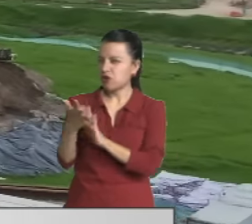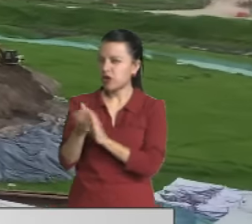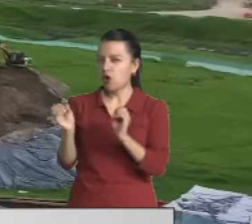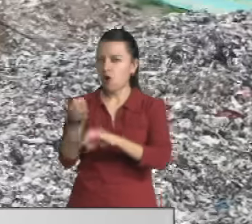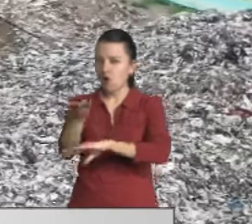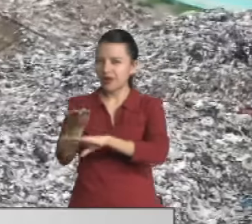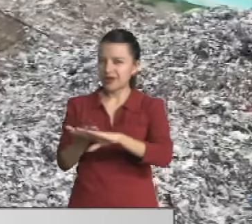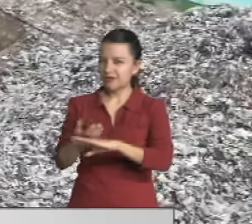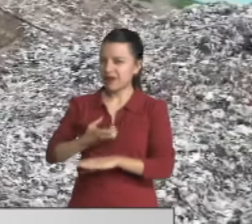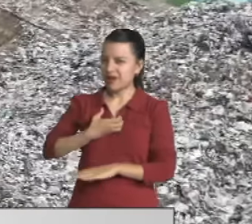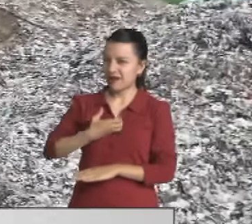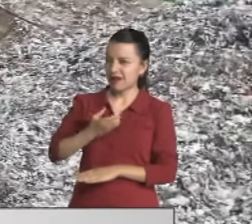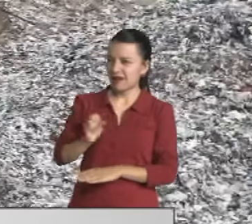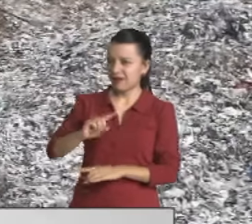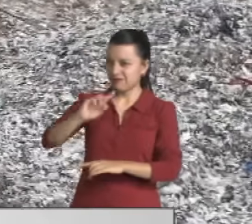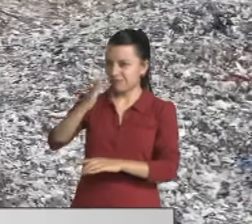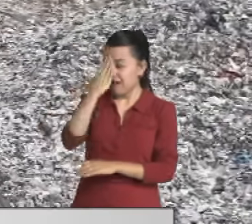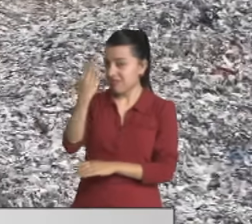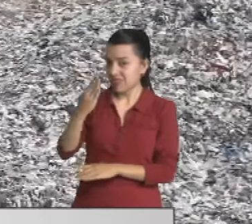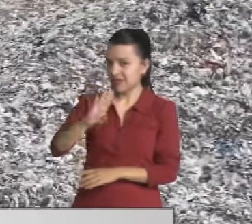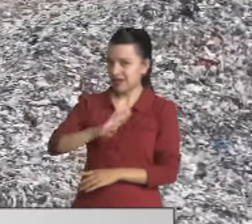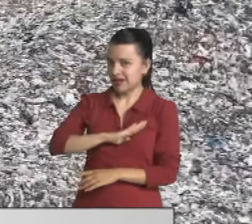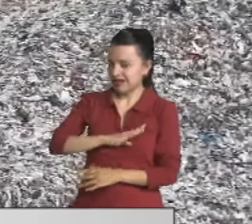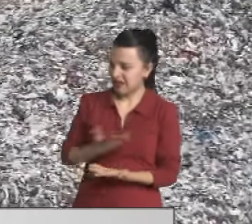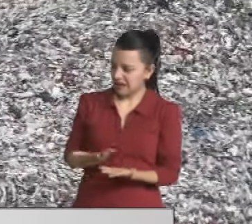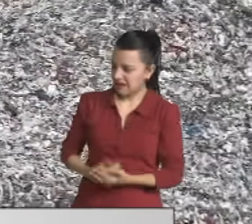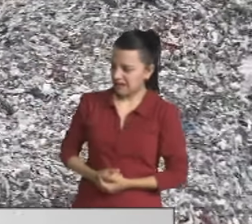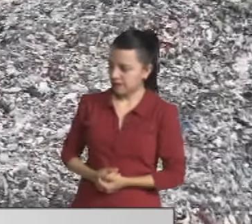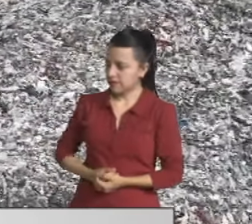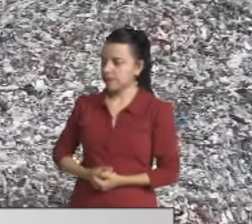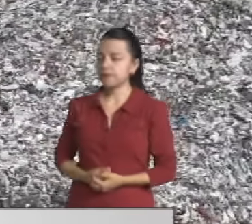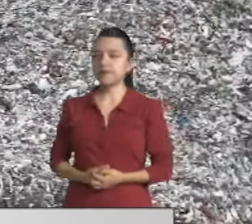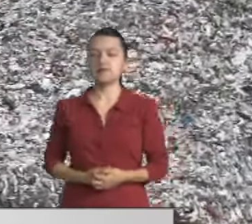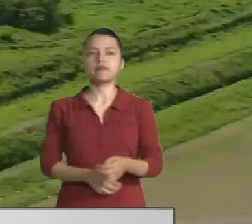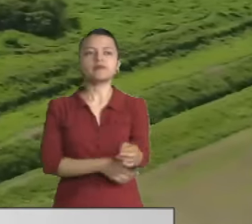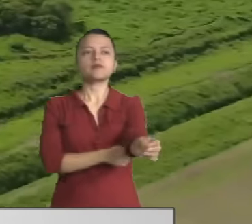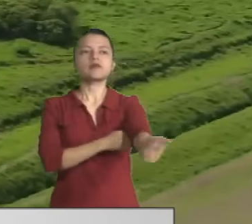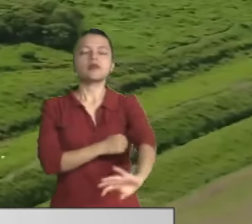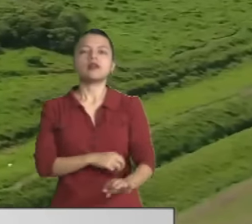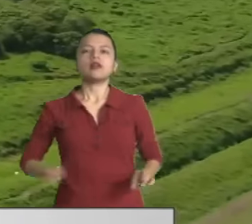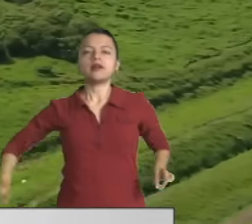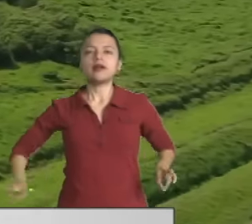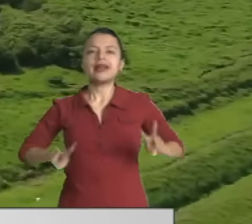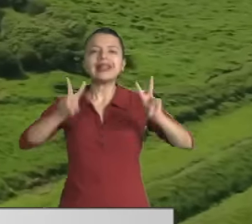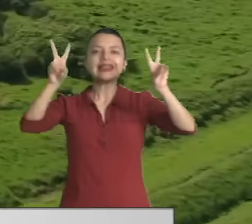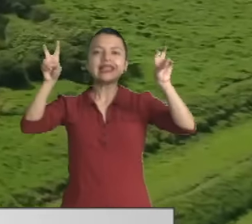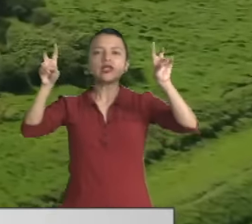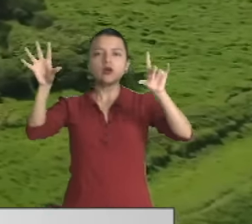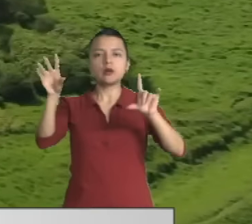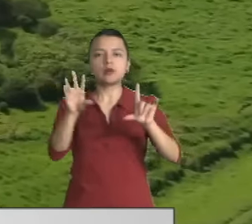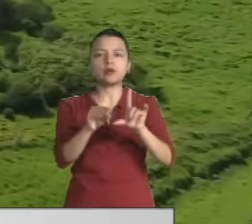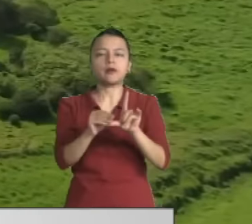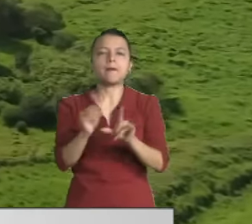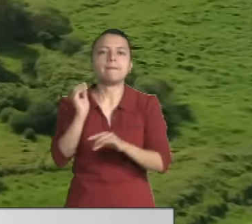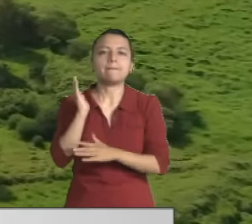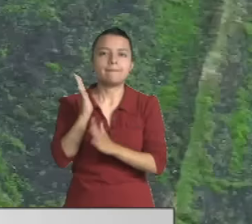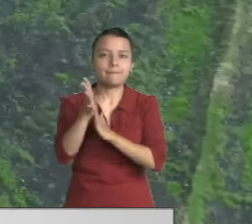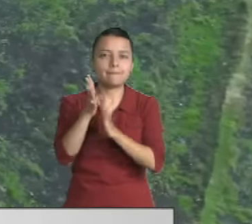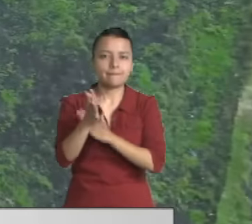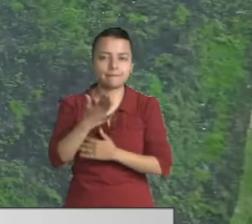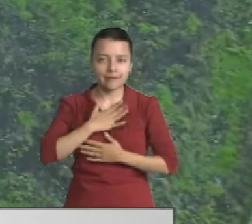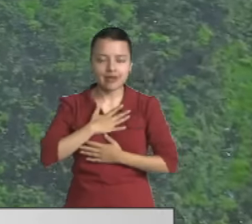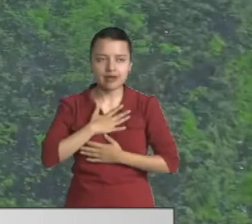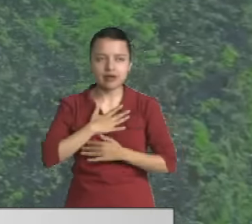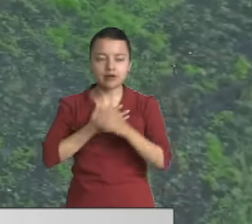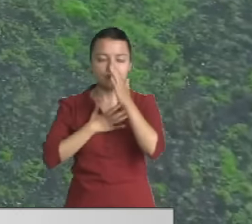reclamar hoy a la administración. Básicamente el título de mi debate creo que lo dice todo. Cada vez que hay presencia